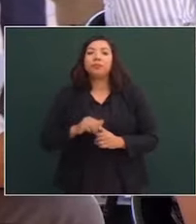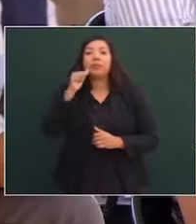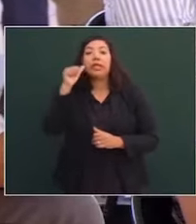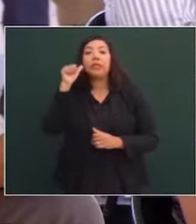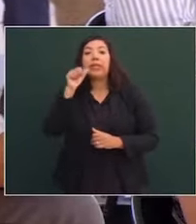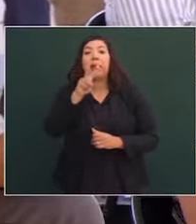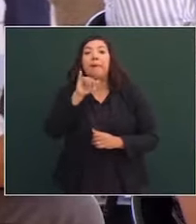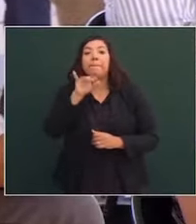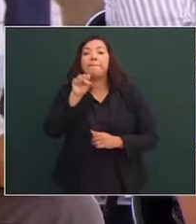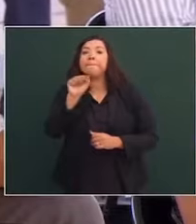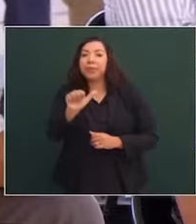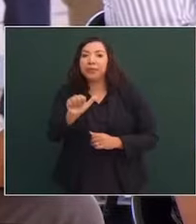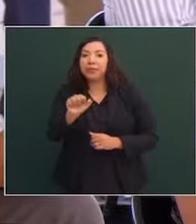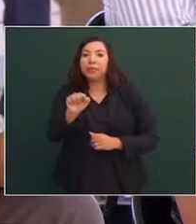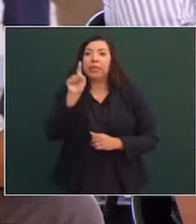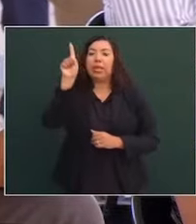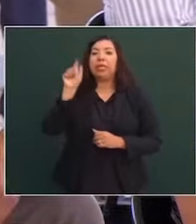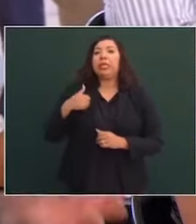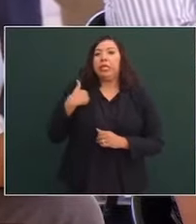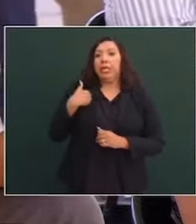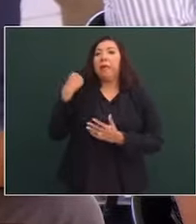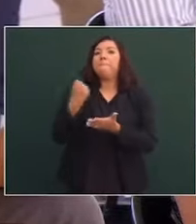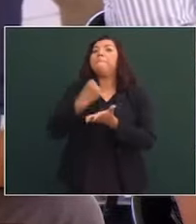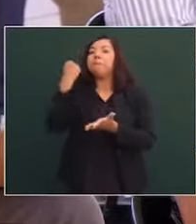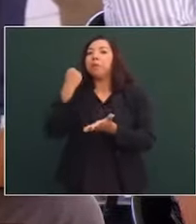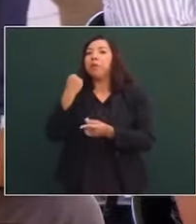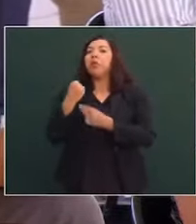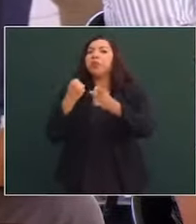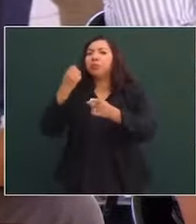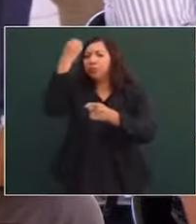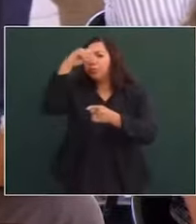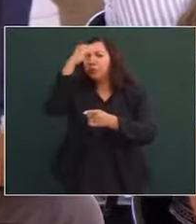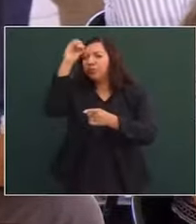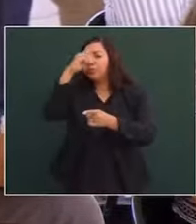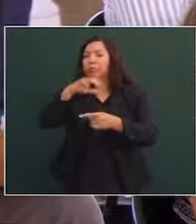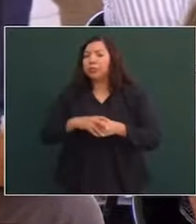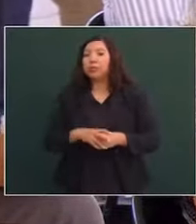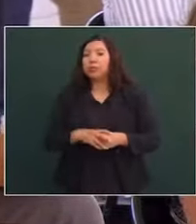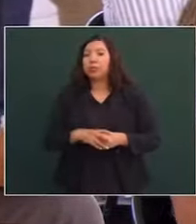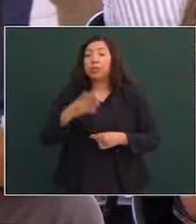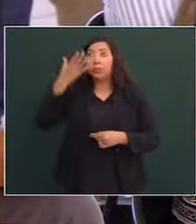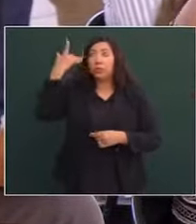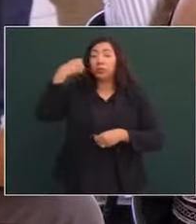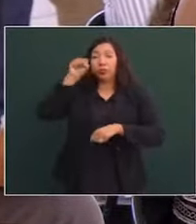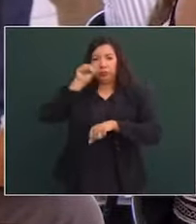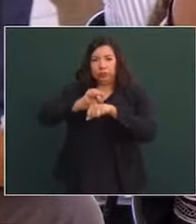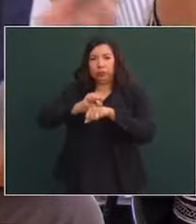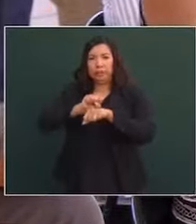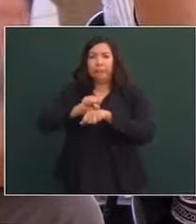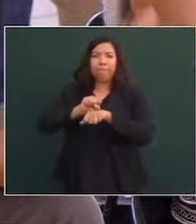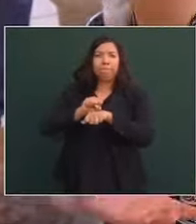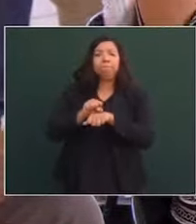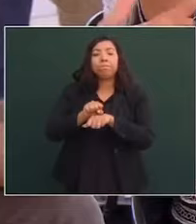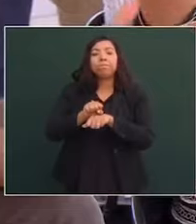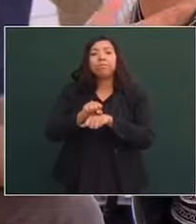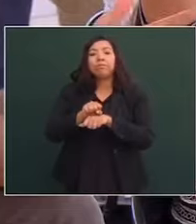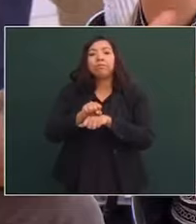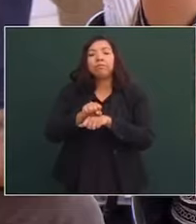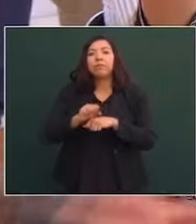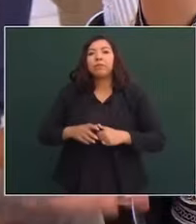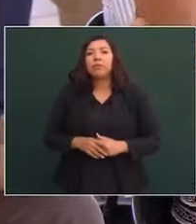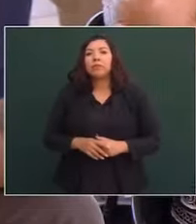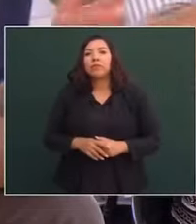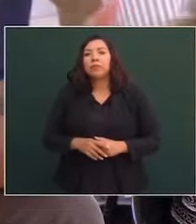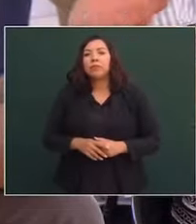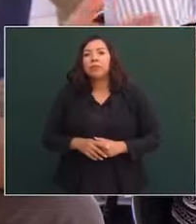connacionales eh en en Canadá eh Cuál sería su posición Y si después de lo que platicábamos la semana pasada eh se descubrió que la ola de ya se tuvo